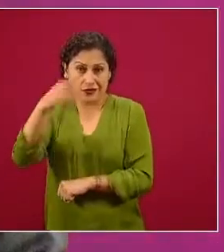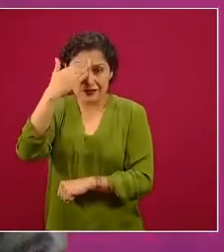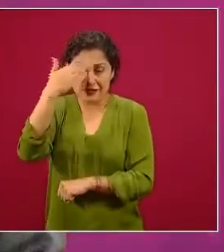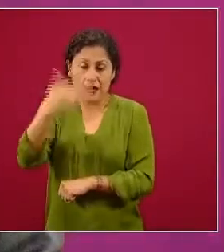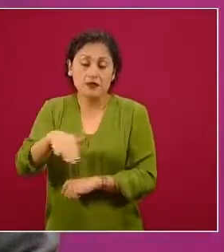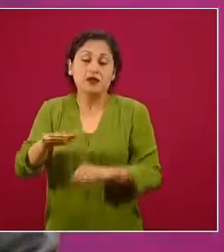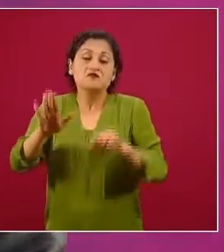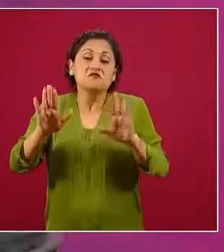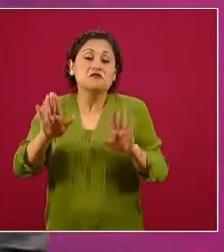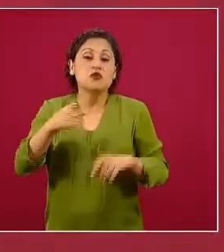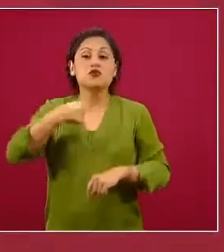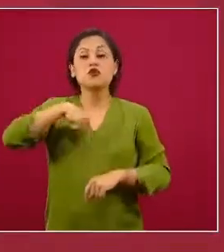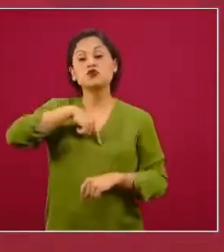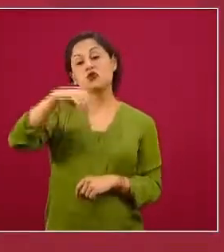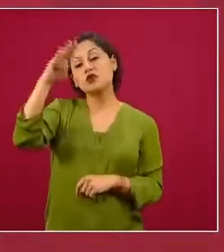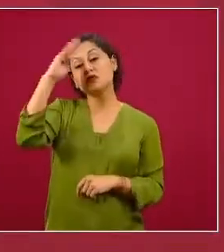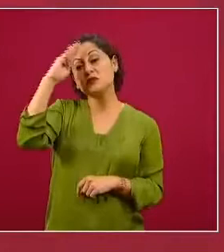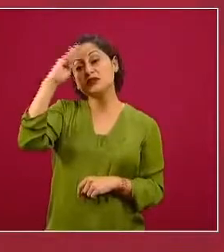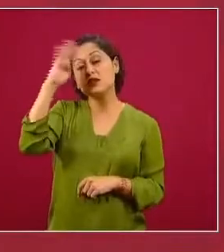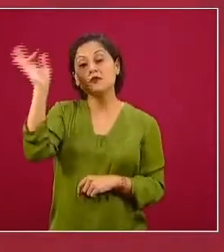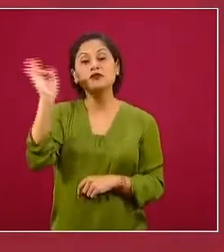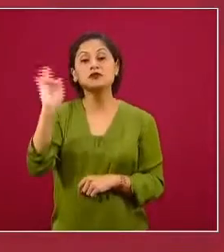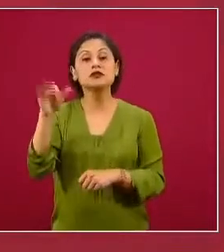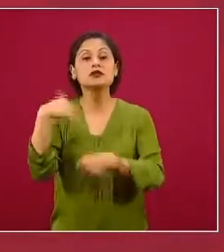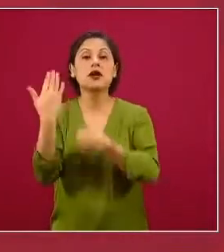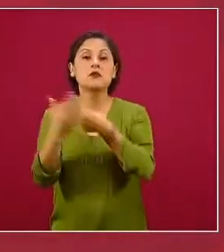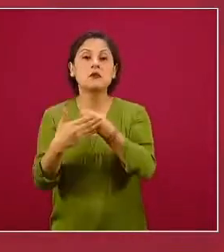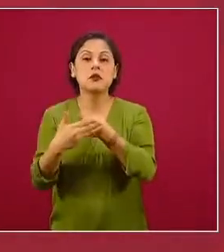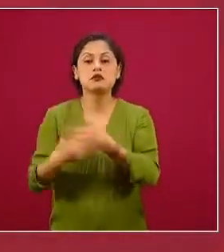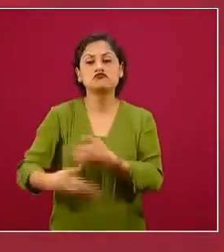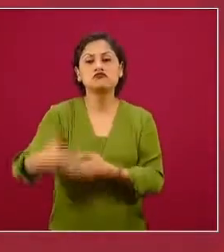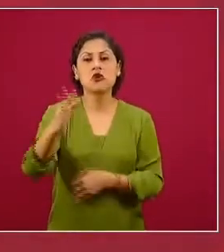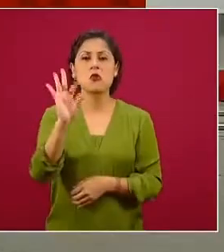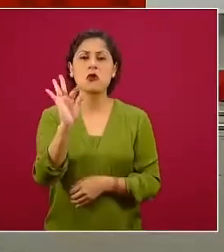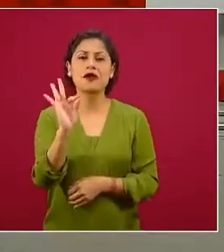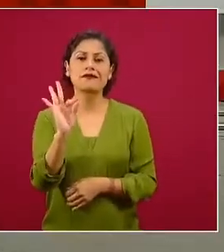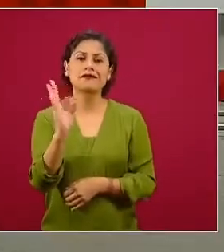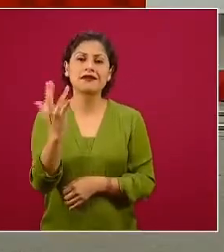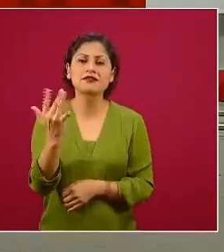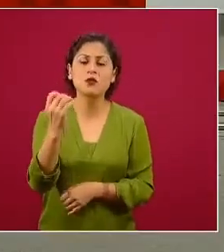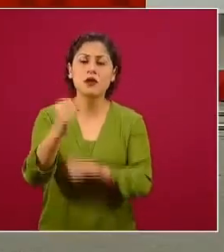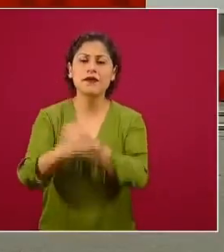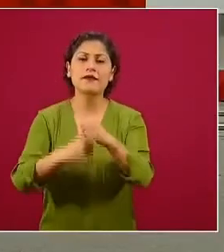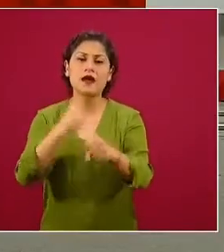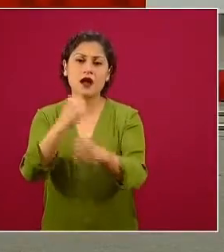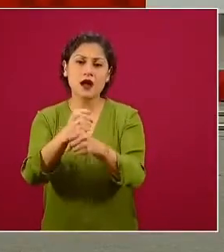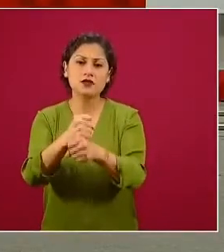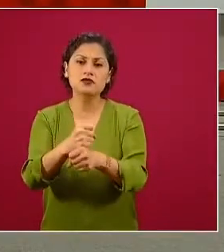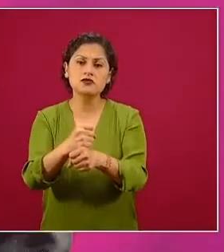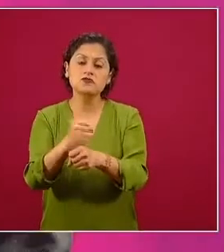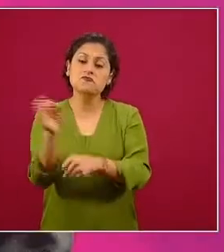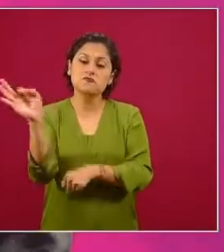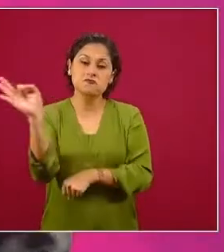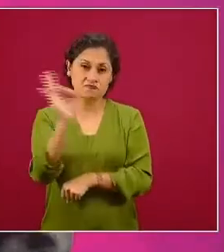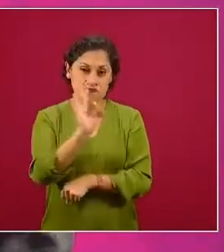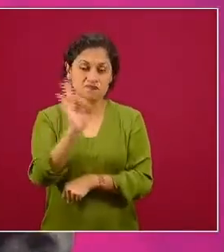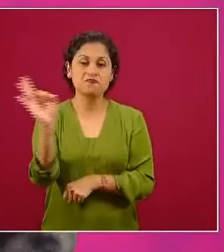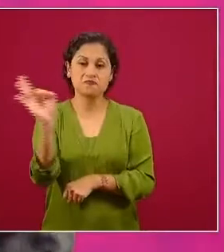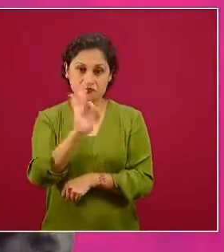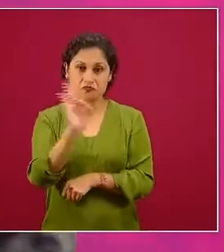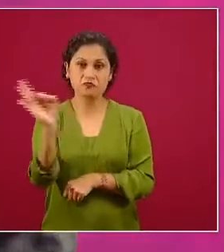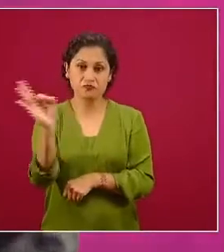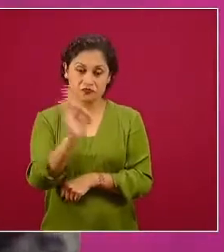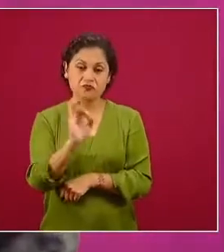dirá, que en algún periodo X, 40, 50 años, se transformará muy significativamente las expectativas